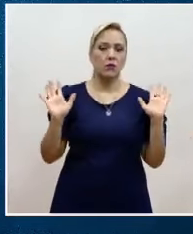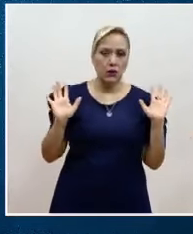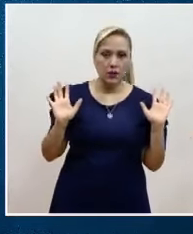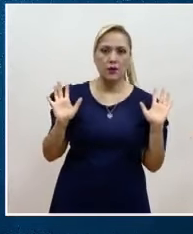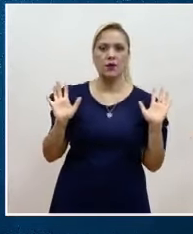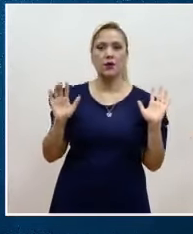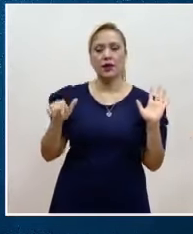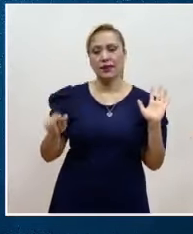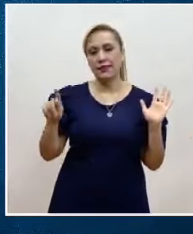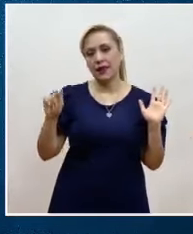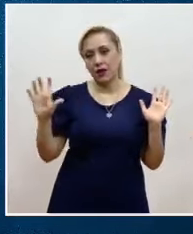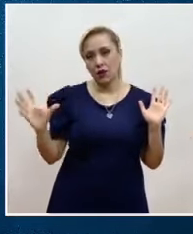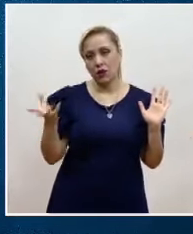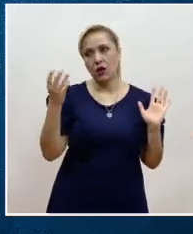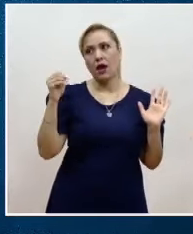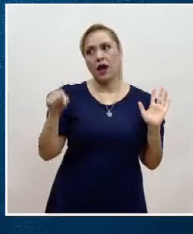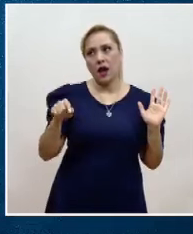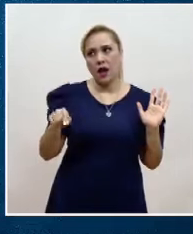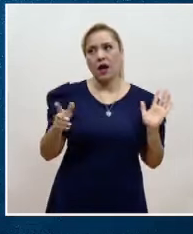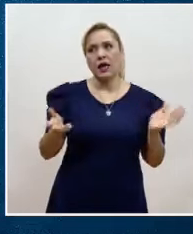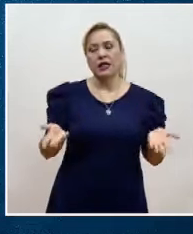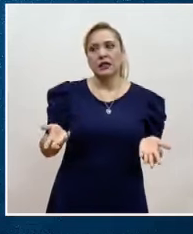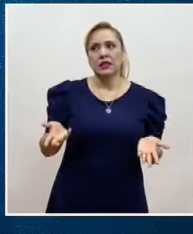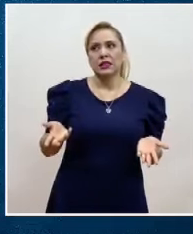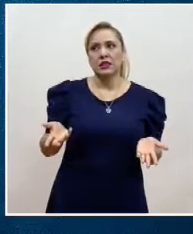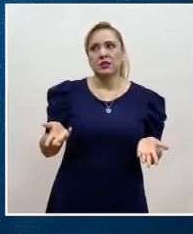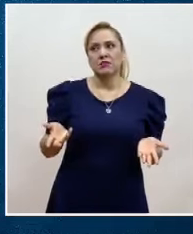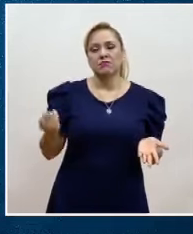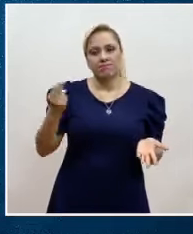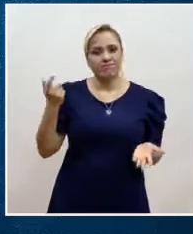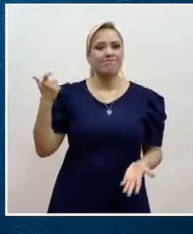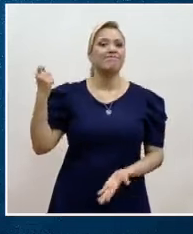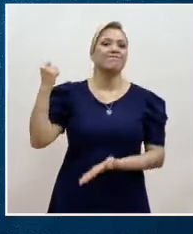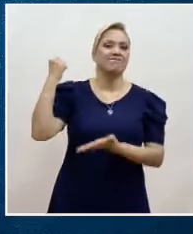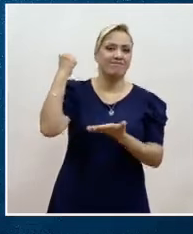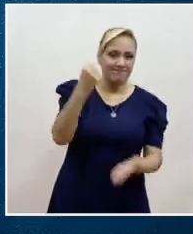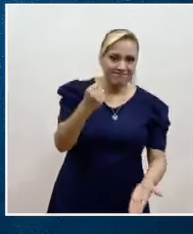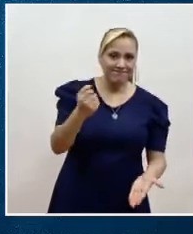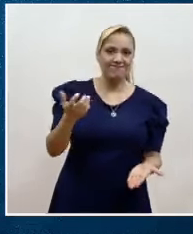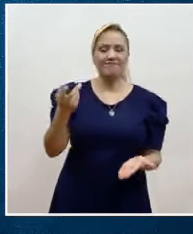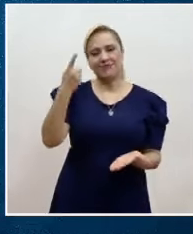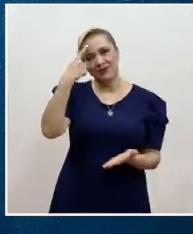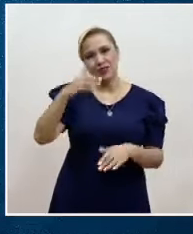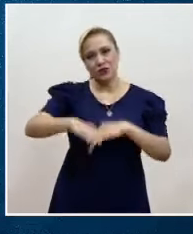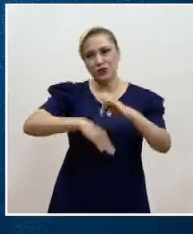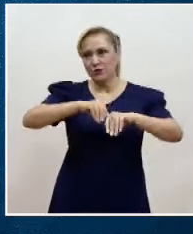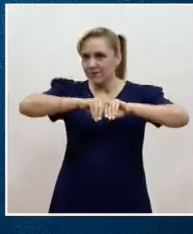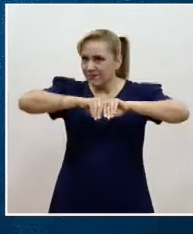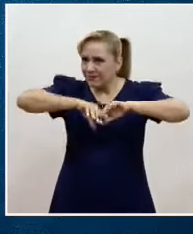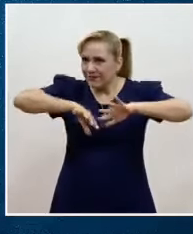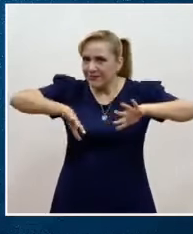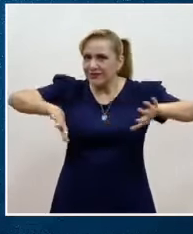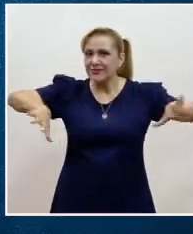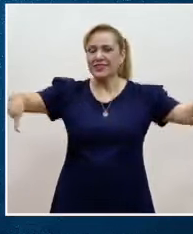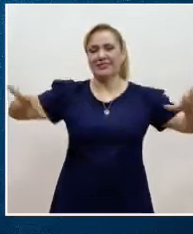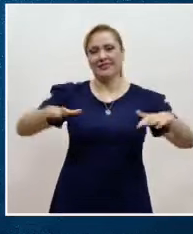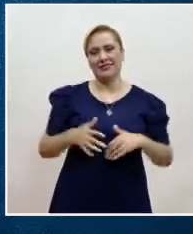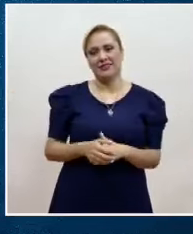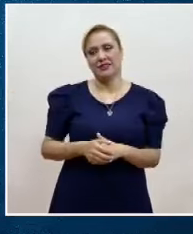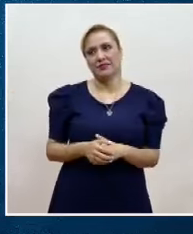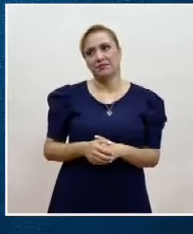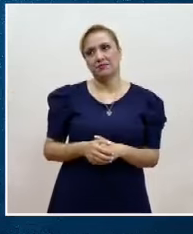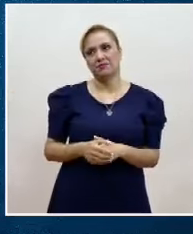evidentemente la tecnología, como decía, implica pues inversión, implica una vertiente importante de política pública y no es casualidad que